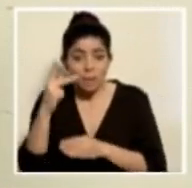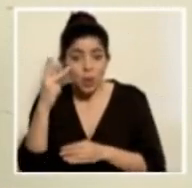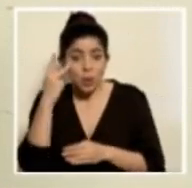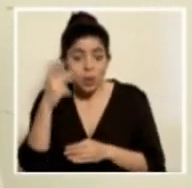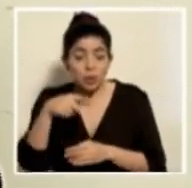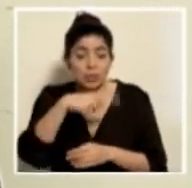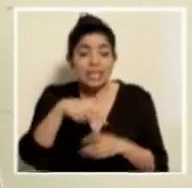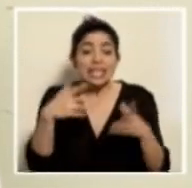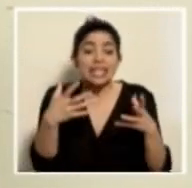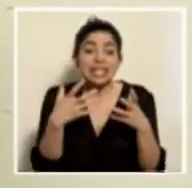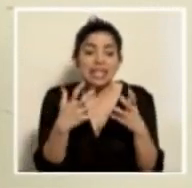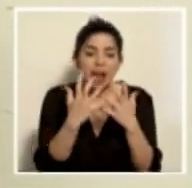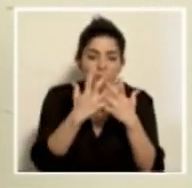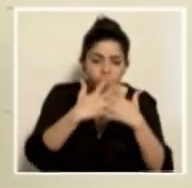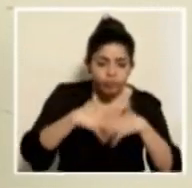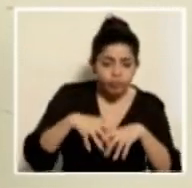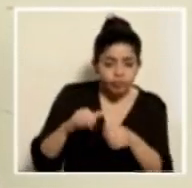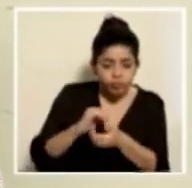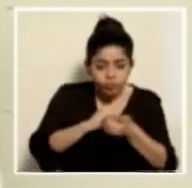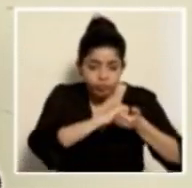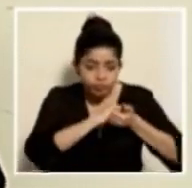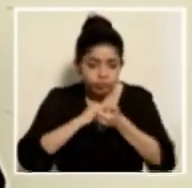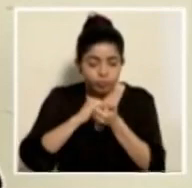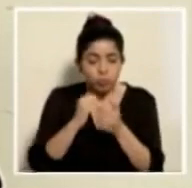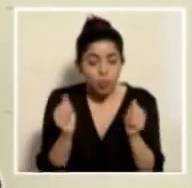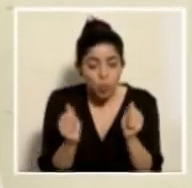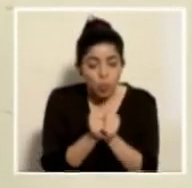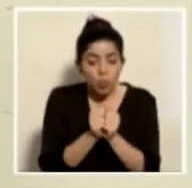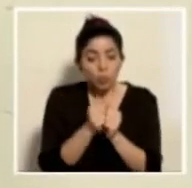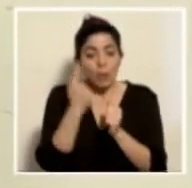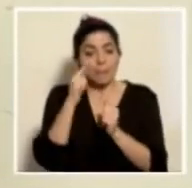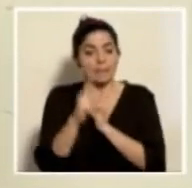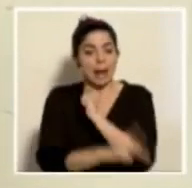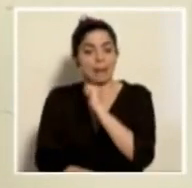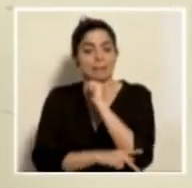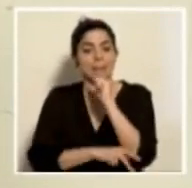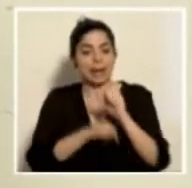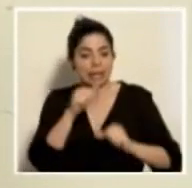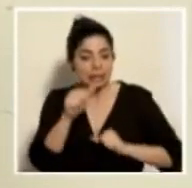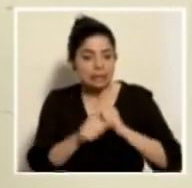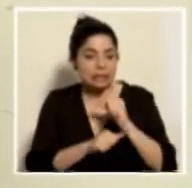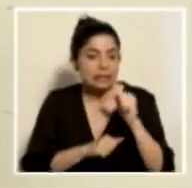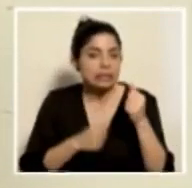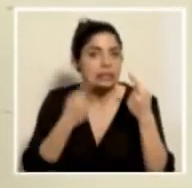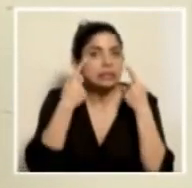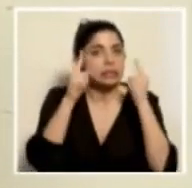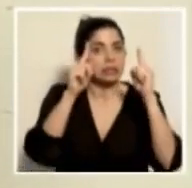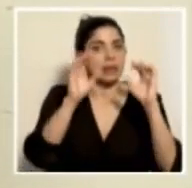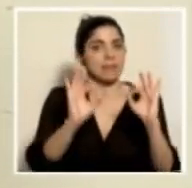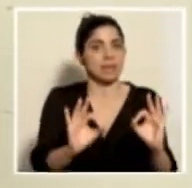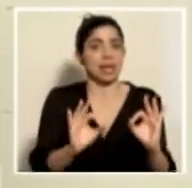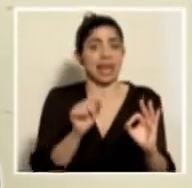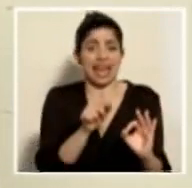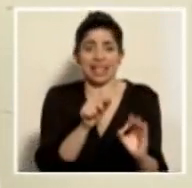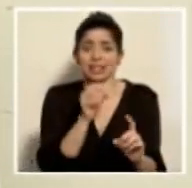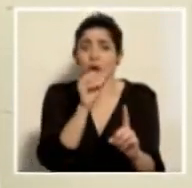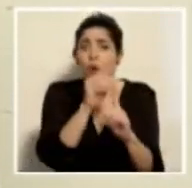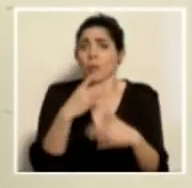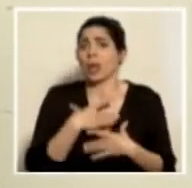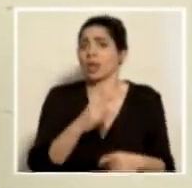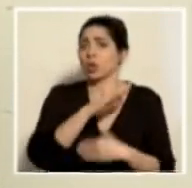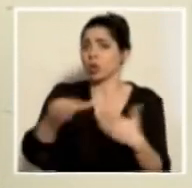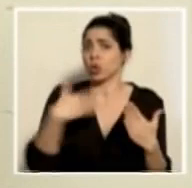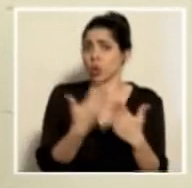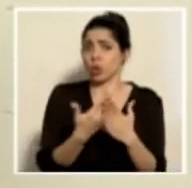la convergencia para que el país salga bien de esta circunstancia. Y nos interesa a todos.